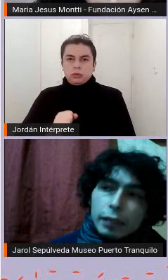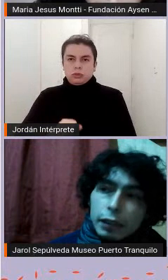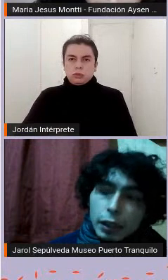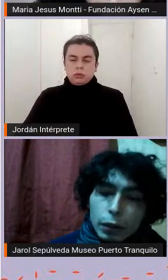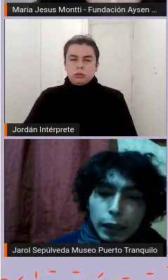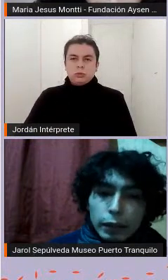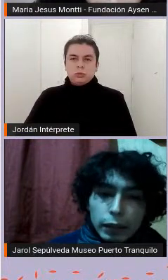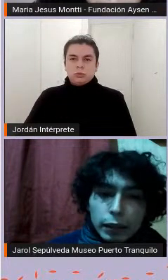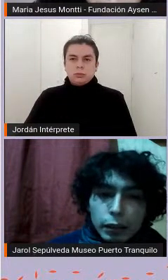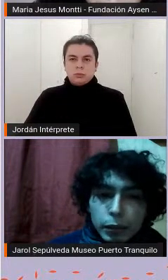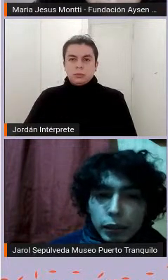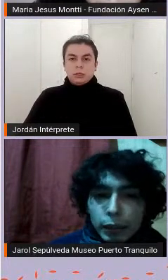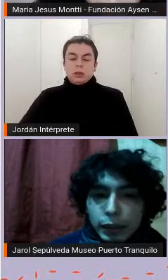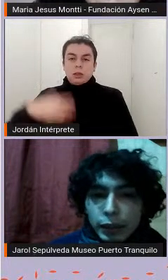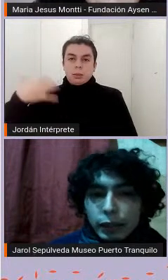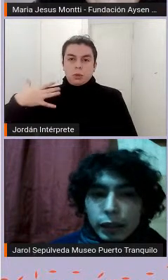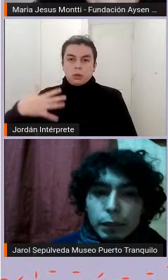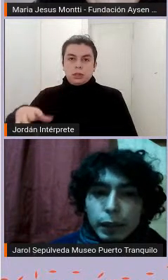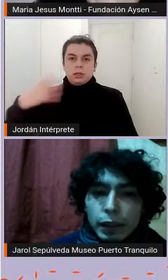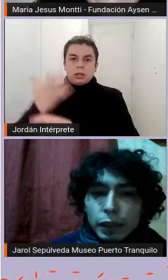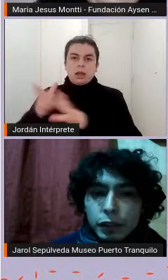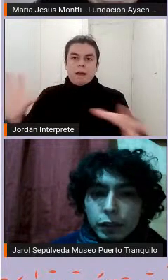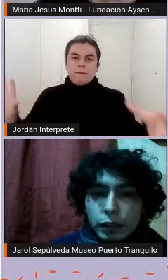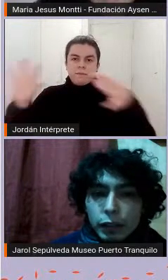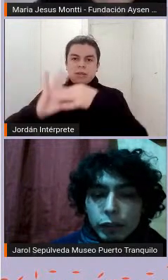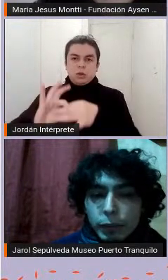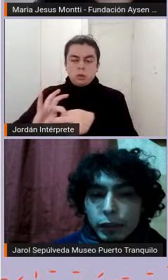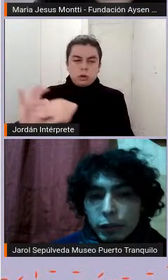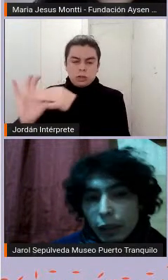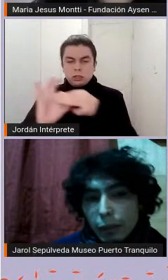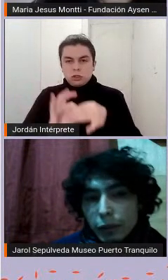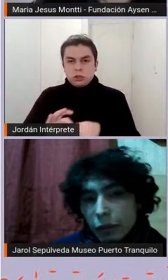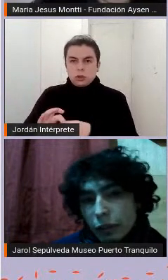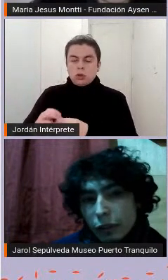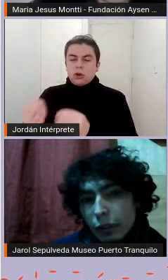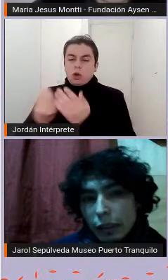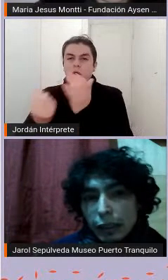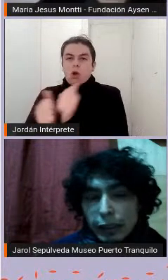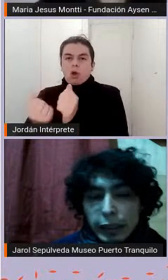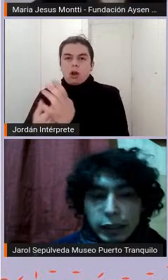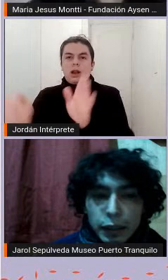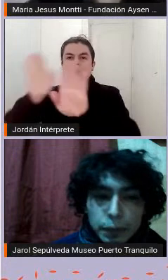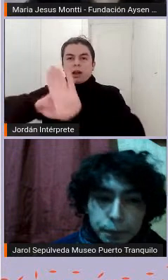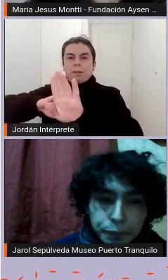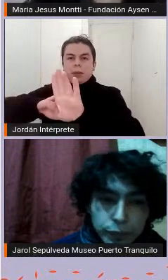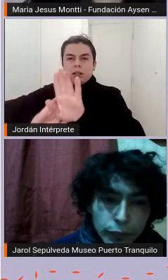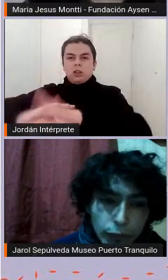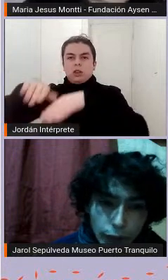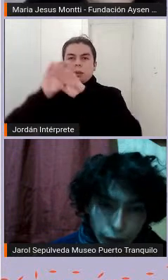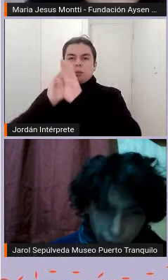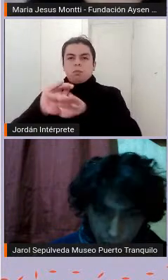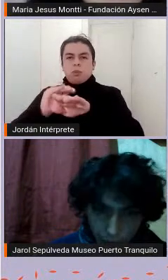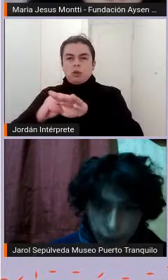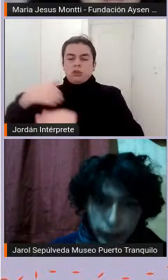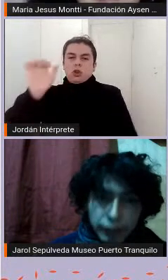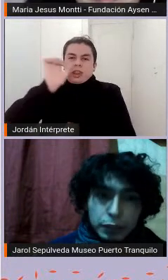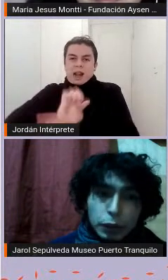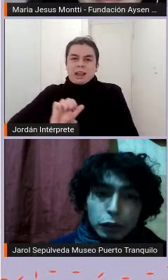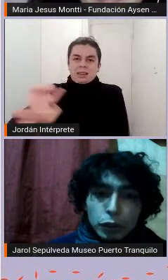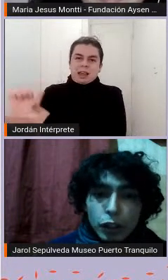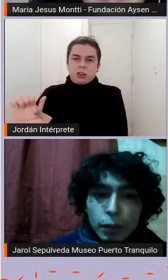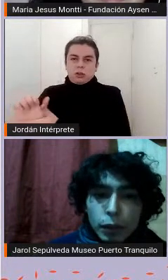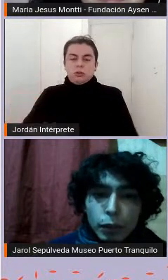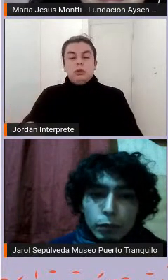primeramente, que sea vinculante y, por otra parte, que esté respaldado, ¿cierto?, con el fomento y el apoyo, ¿cierto?, del Estado. ¿Qué